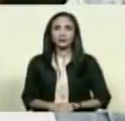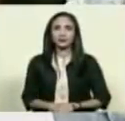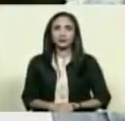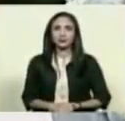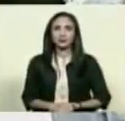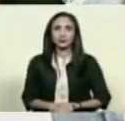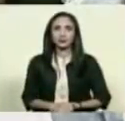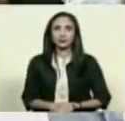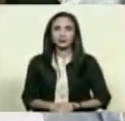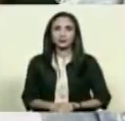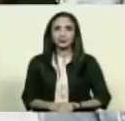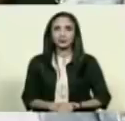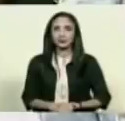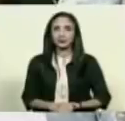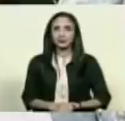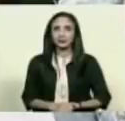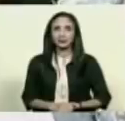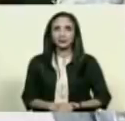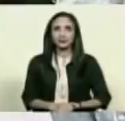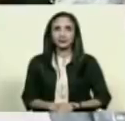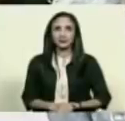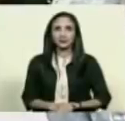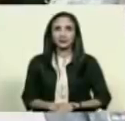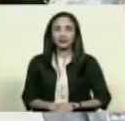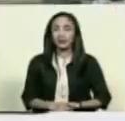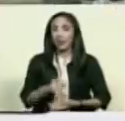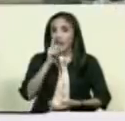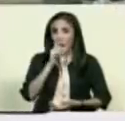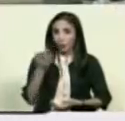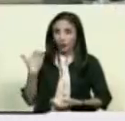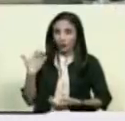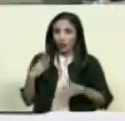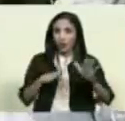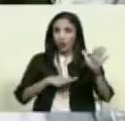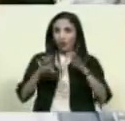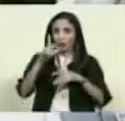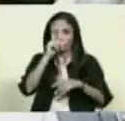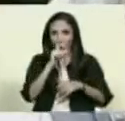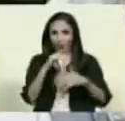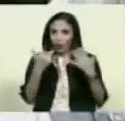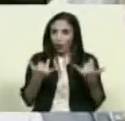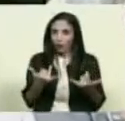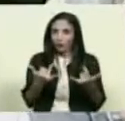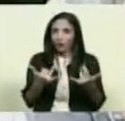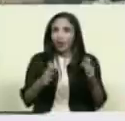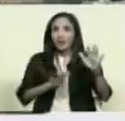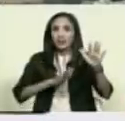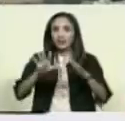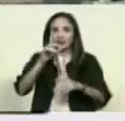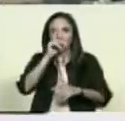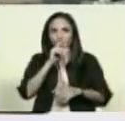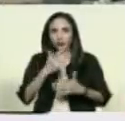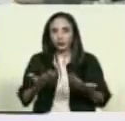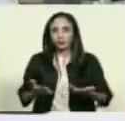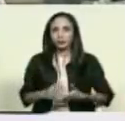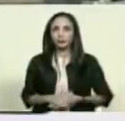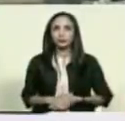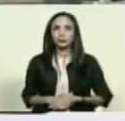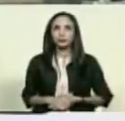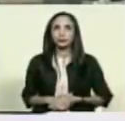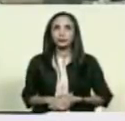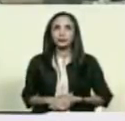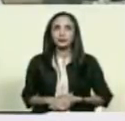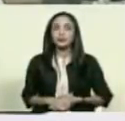Hasta que usted cumple años todos los años, no puede ser. El año pasado tenías 14. Ahora,